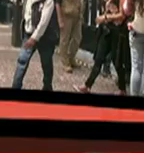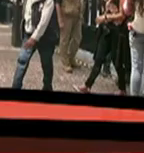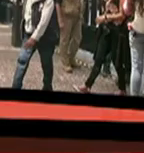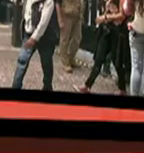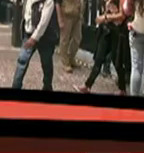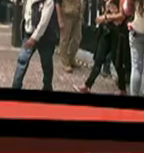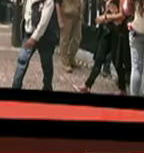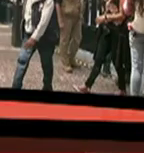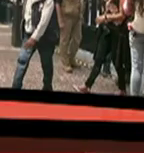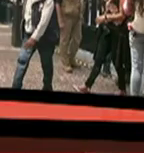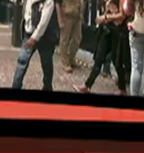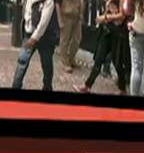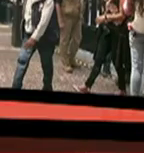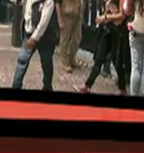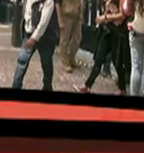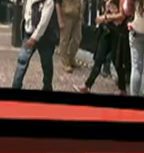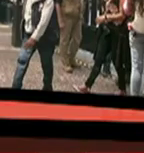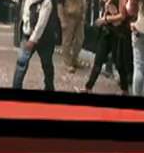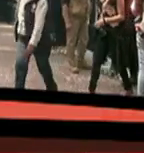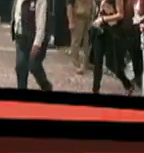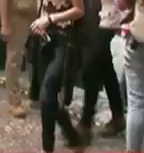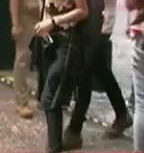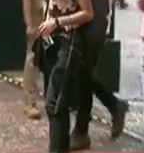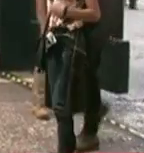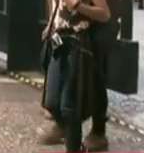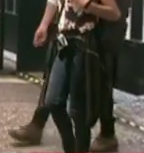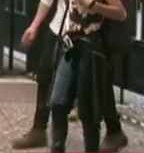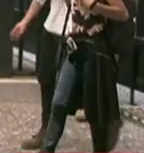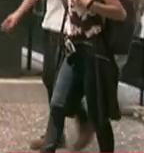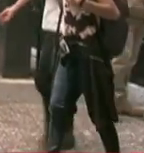perfecta para los amantes de las letras.